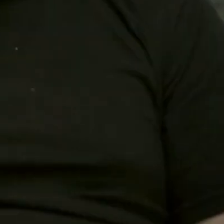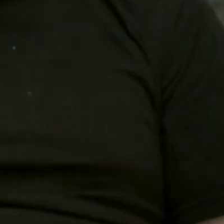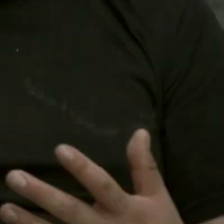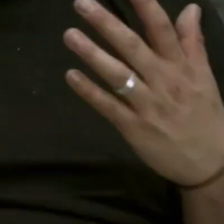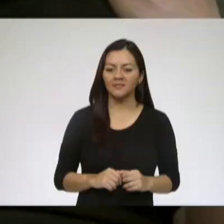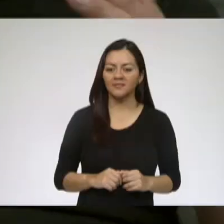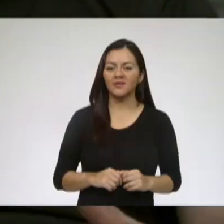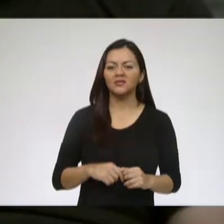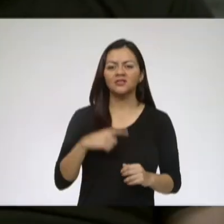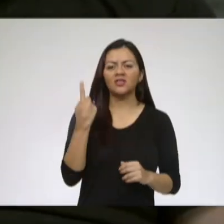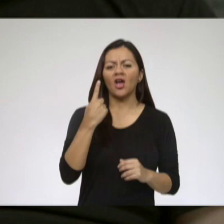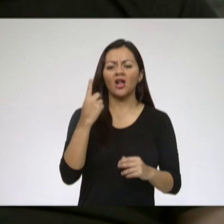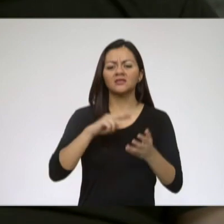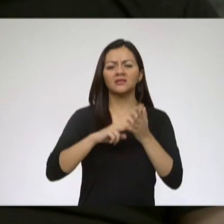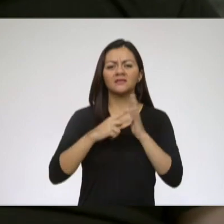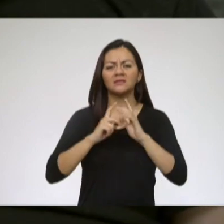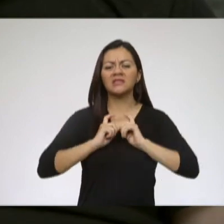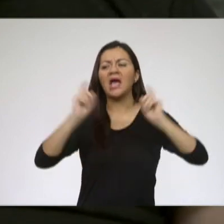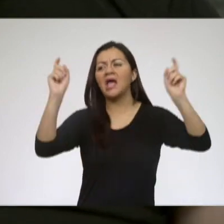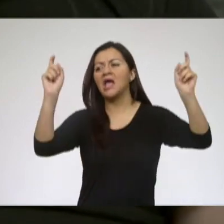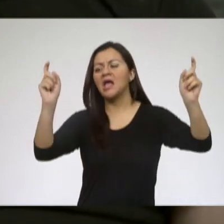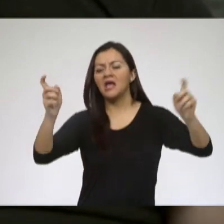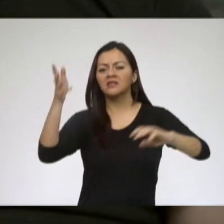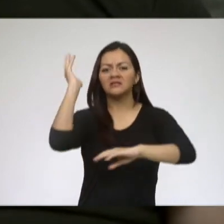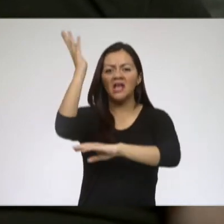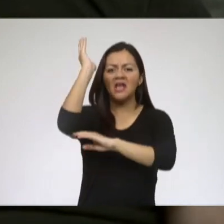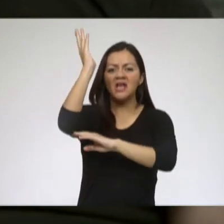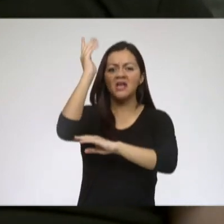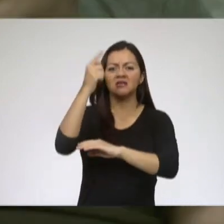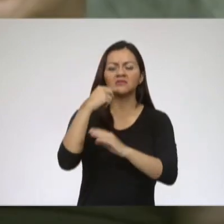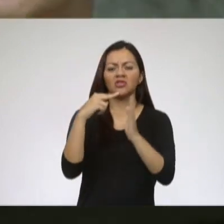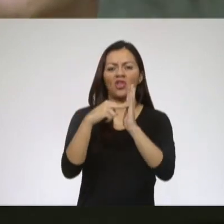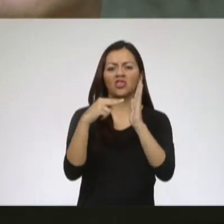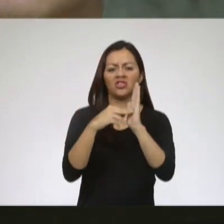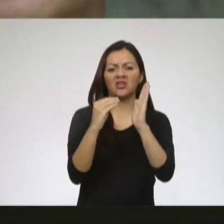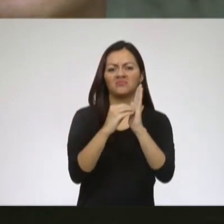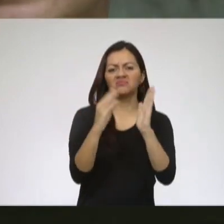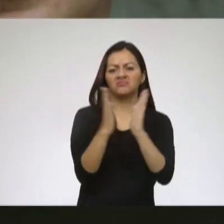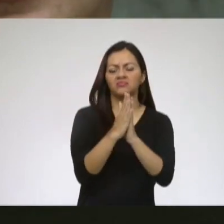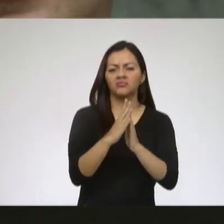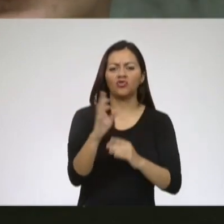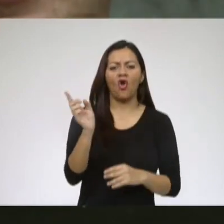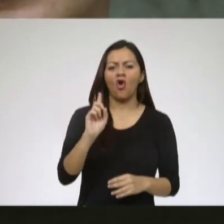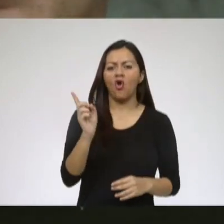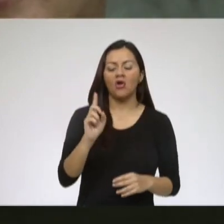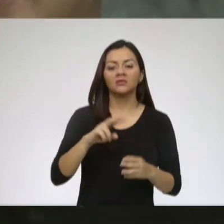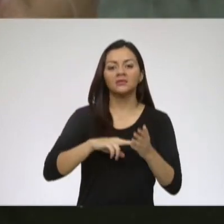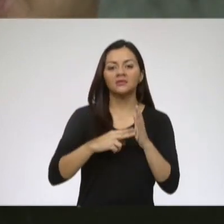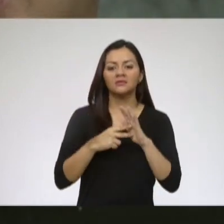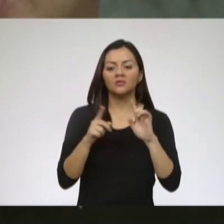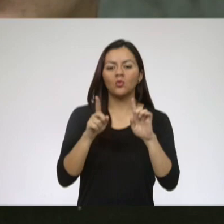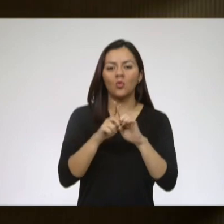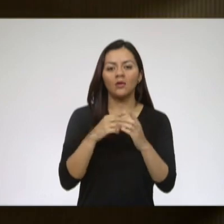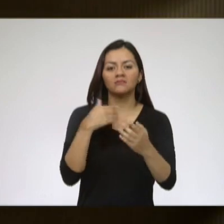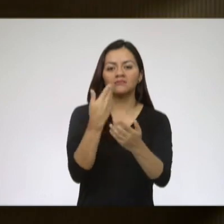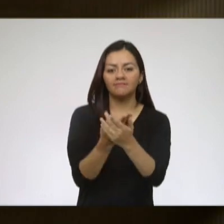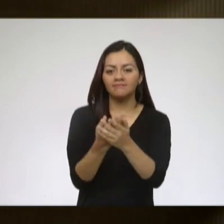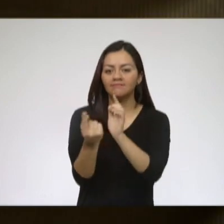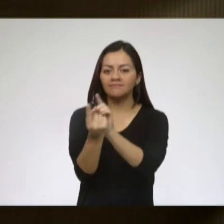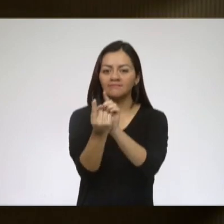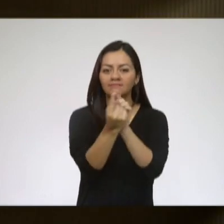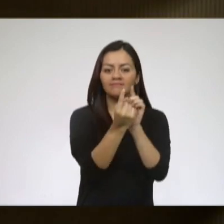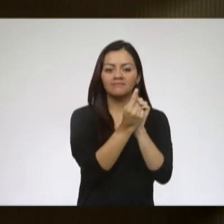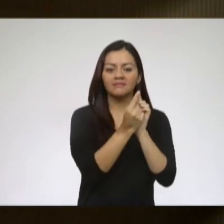No es cuestión de gritar o pararse o decirte, yo te pongo la nota, sino es el saber llegar a la gente. Por los